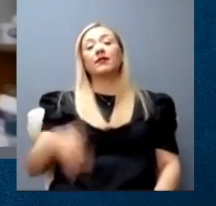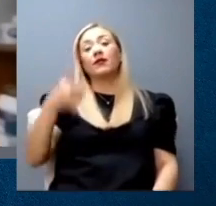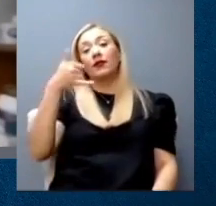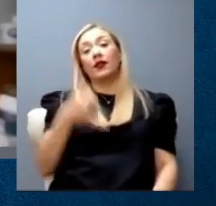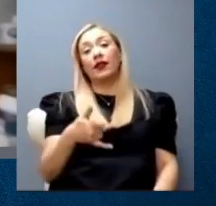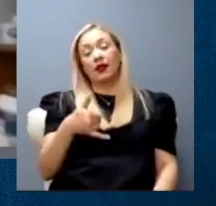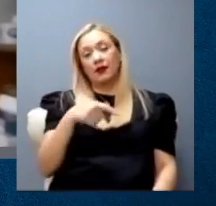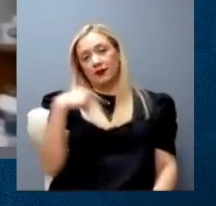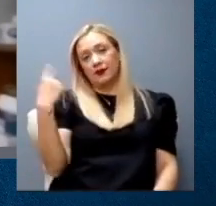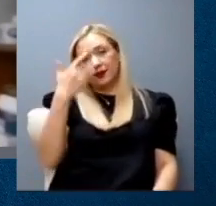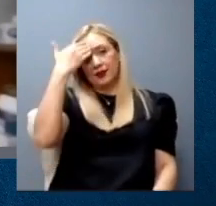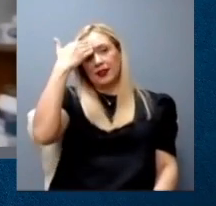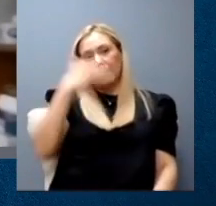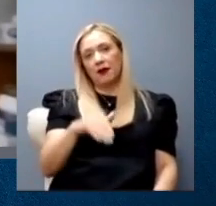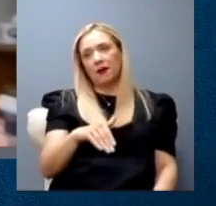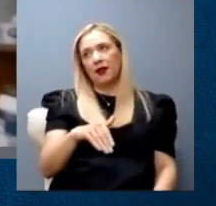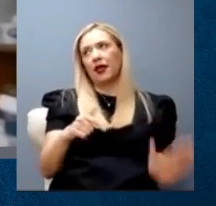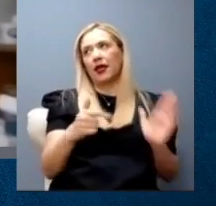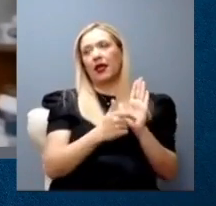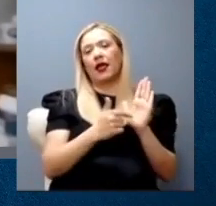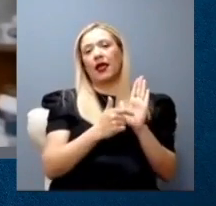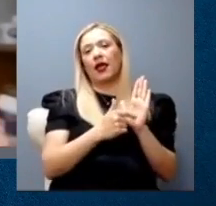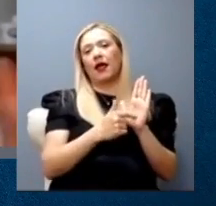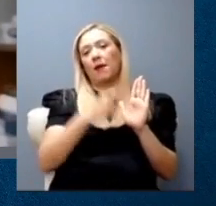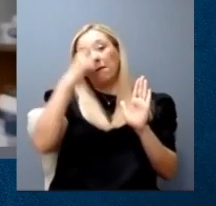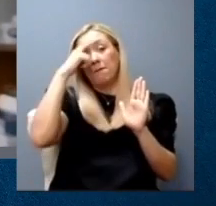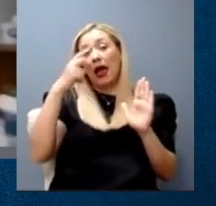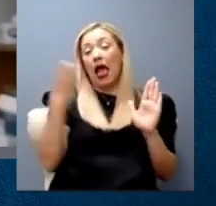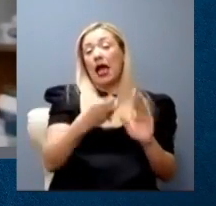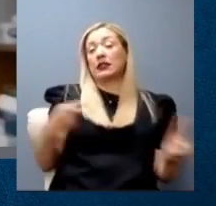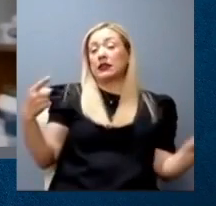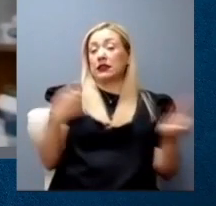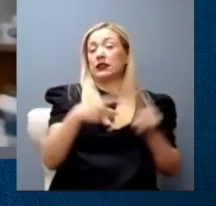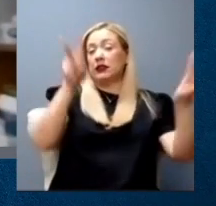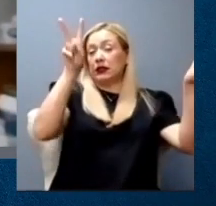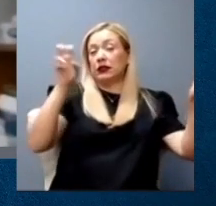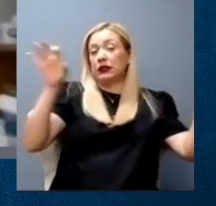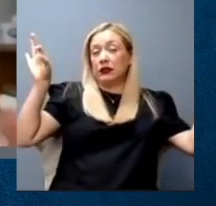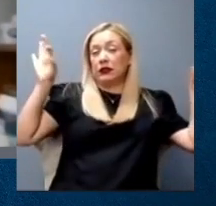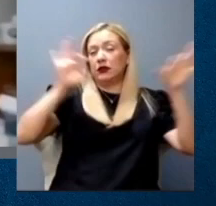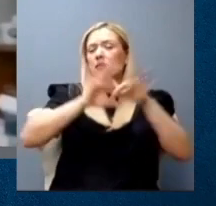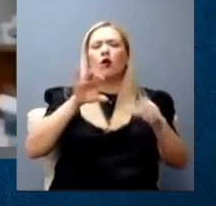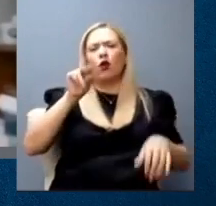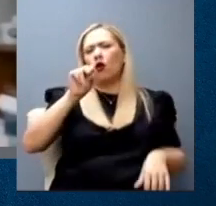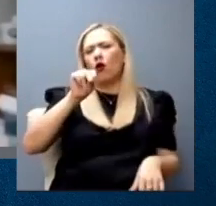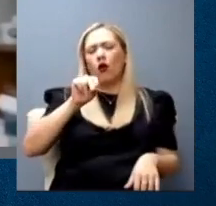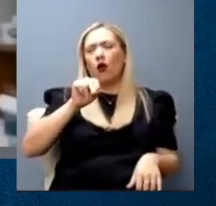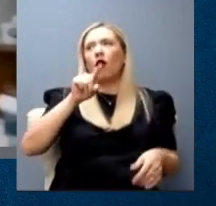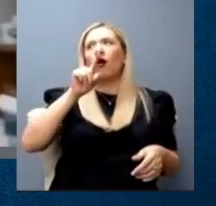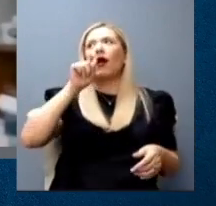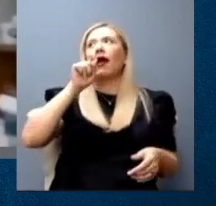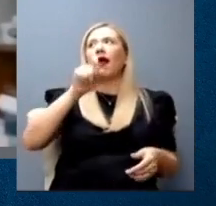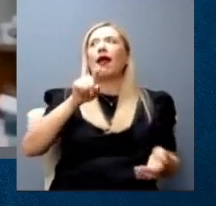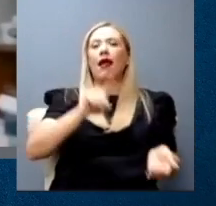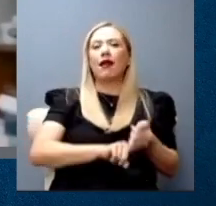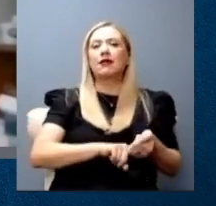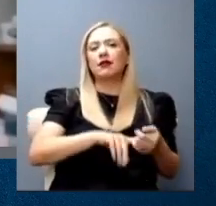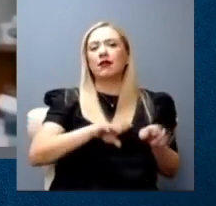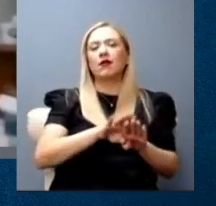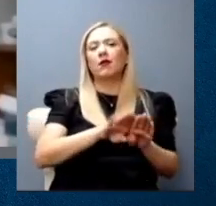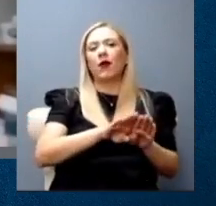como sabemos, no es un tratado per se, es una declaración, pero que hoy en día sus disposiciones tienen una naturaleza de